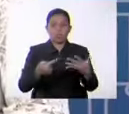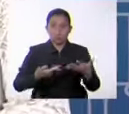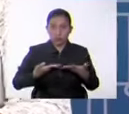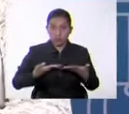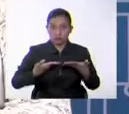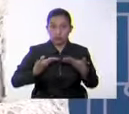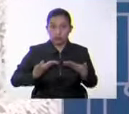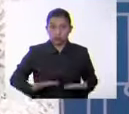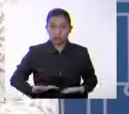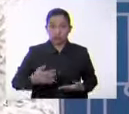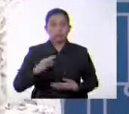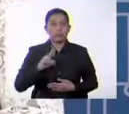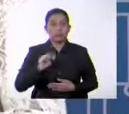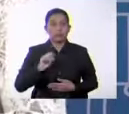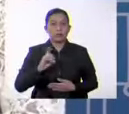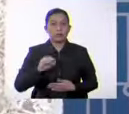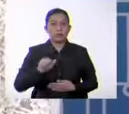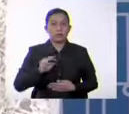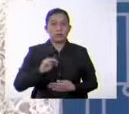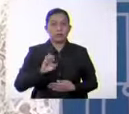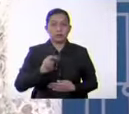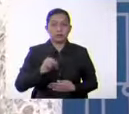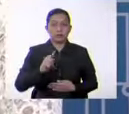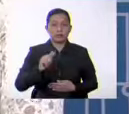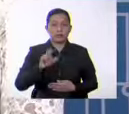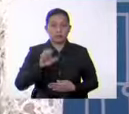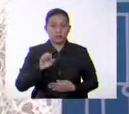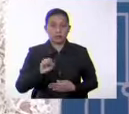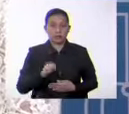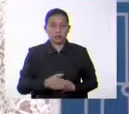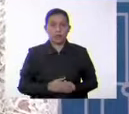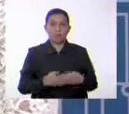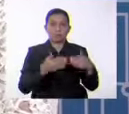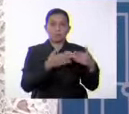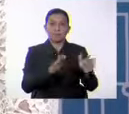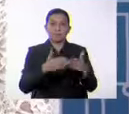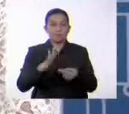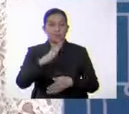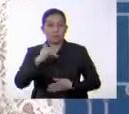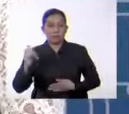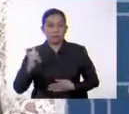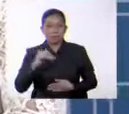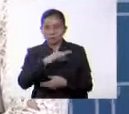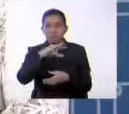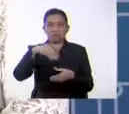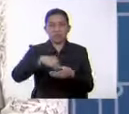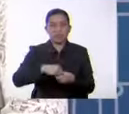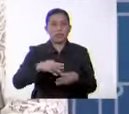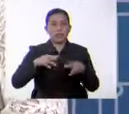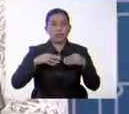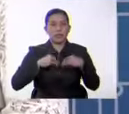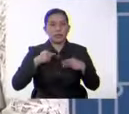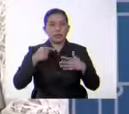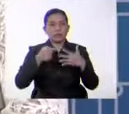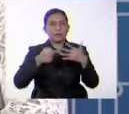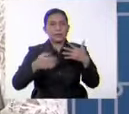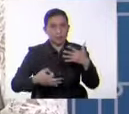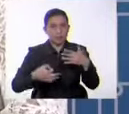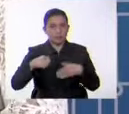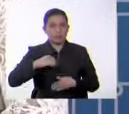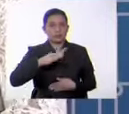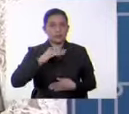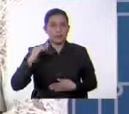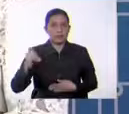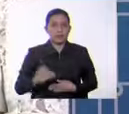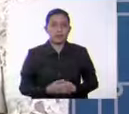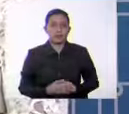son aquellos derechos que los estados toman y los ubican dentro de las leyes vigentes en los países. Para poder